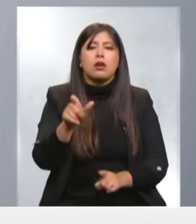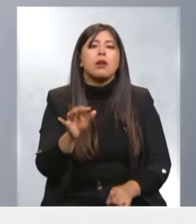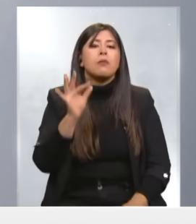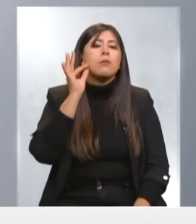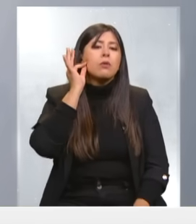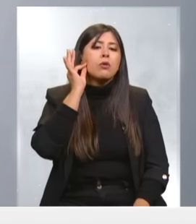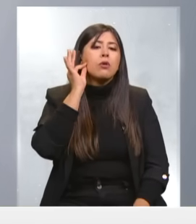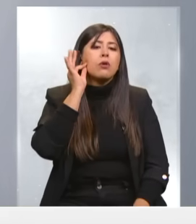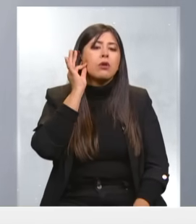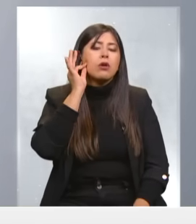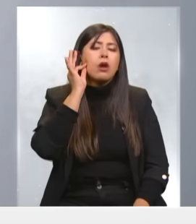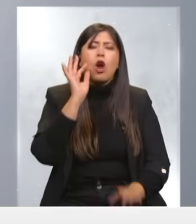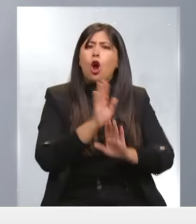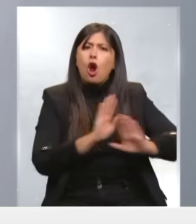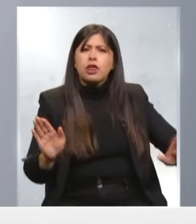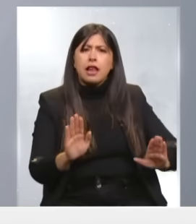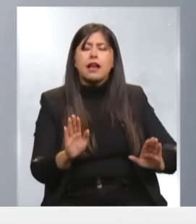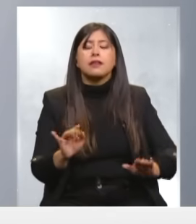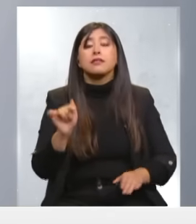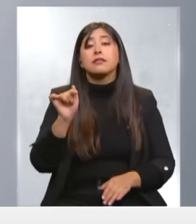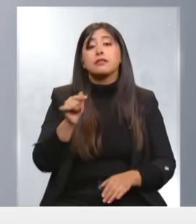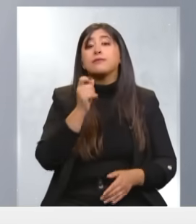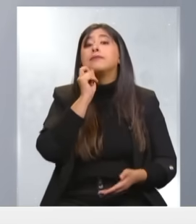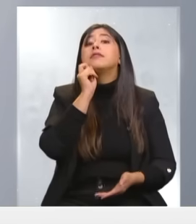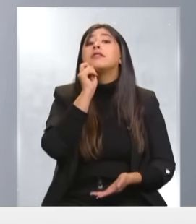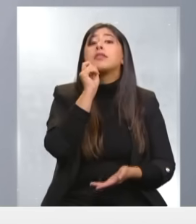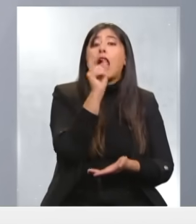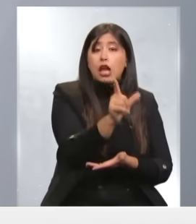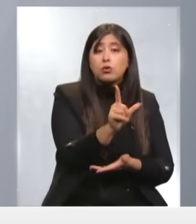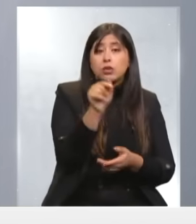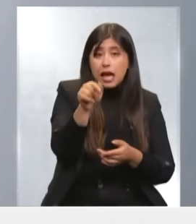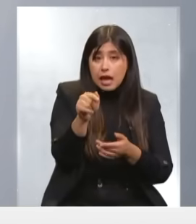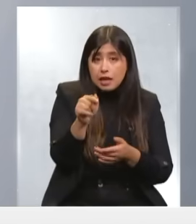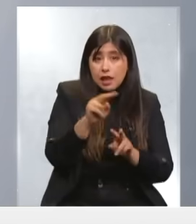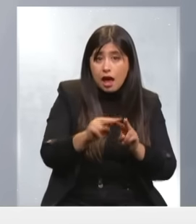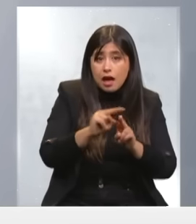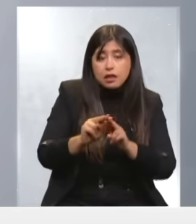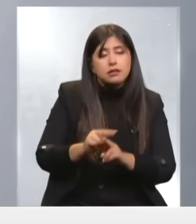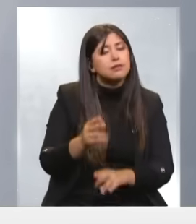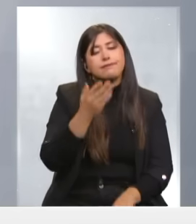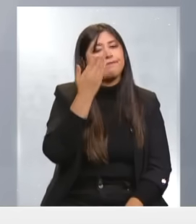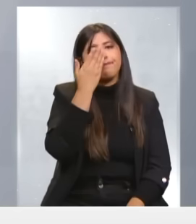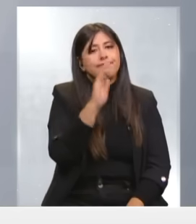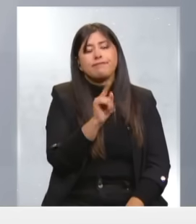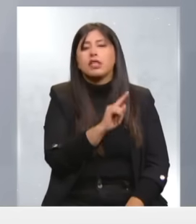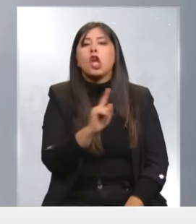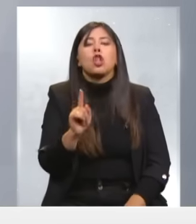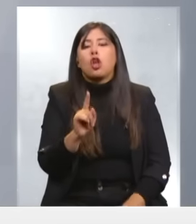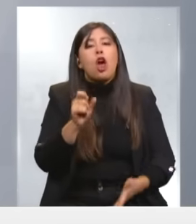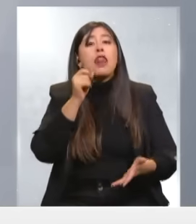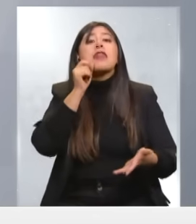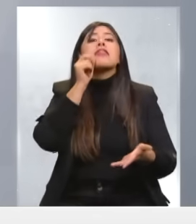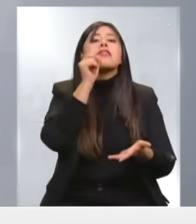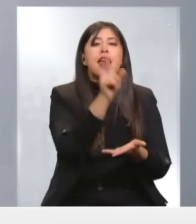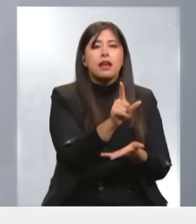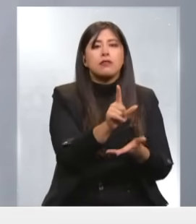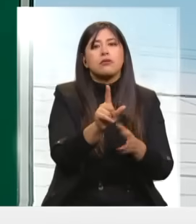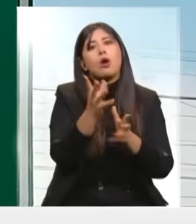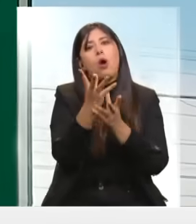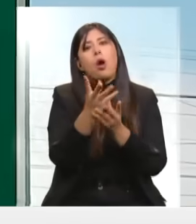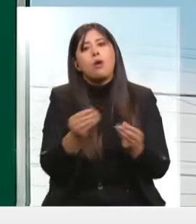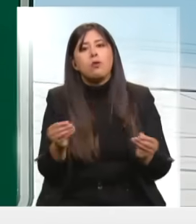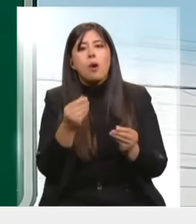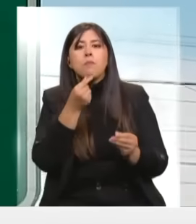¡Córtela! Por ahora el llamado es a denunciar este tipo de malas prácticas que se buscan erradicar cuanto antes, sobre todo